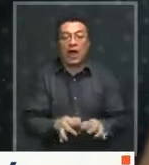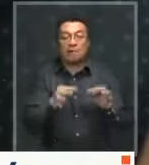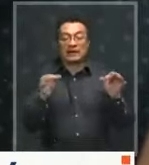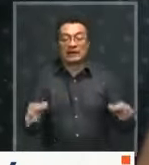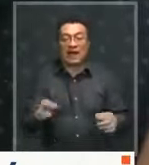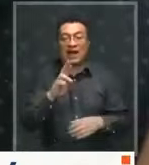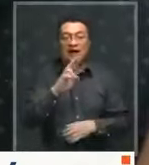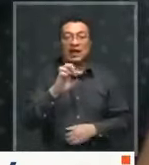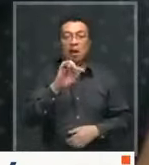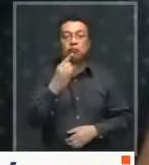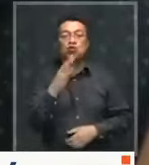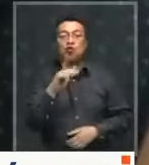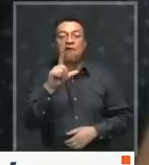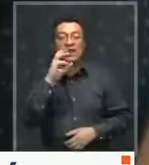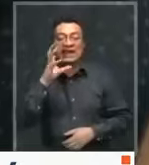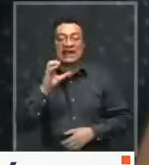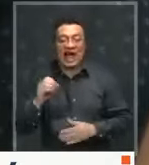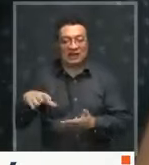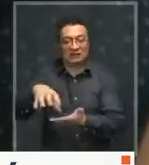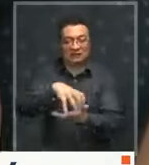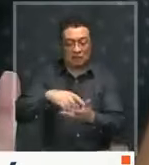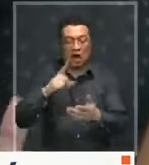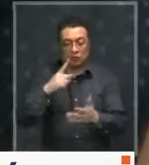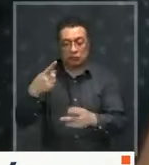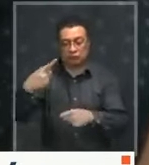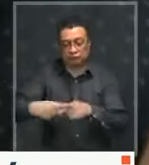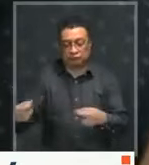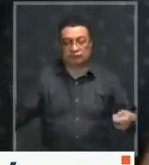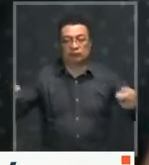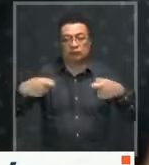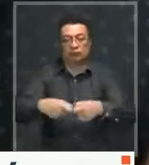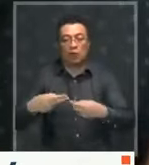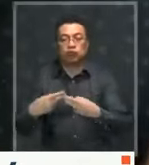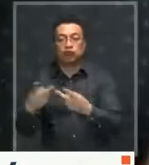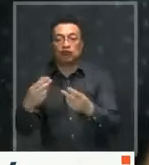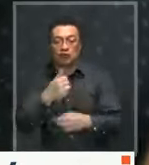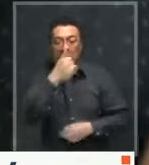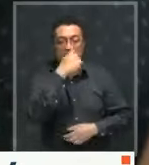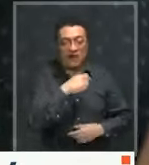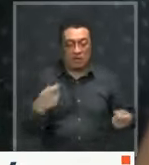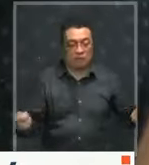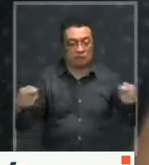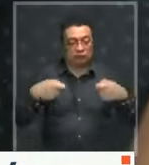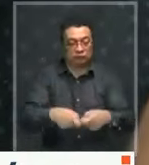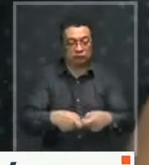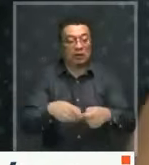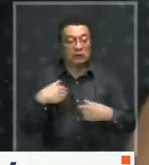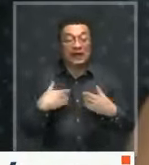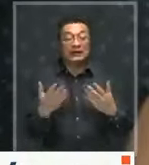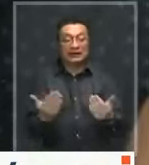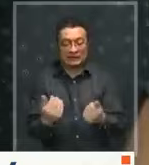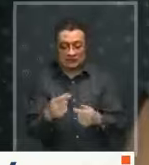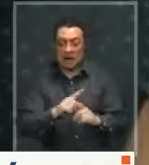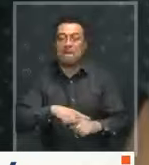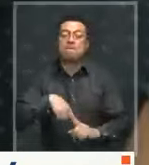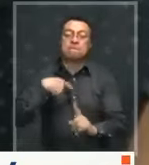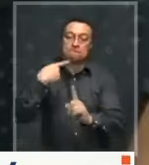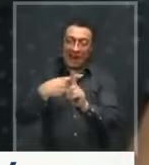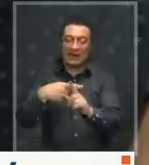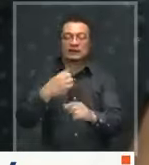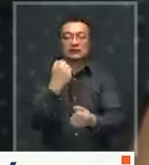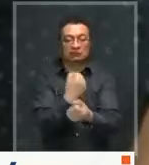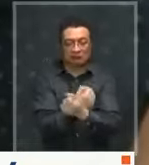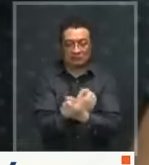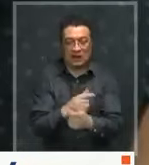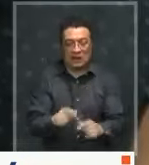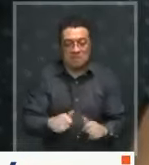República Protegido que tiene además un cofinanciamiento en alianza público-privada. Sin embargo, necesitamos fortalecer la dotación policial y